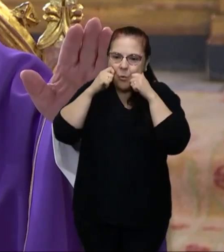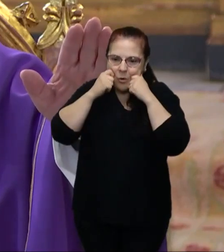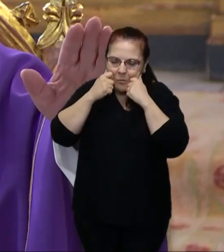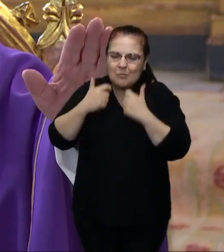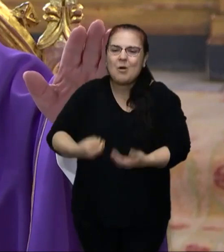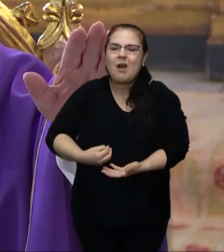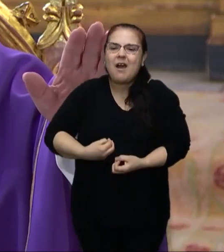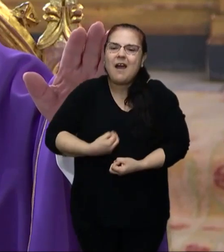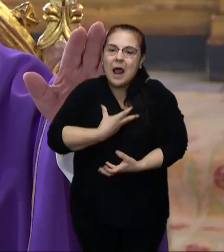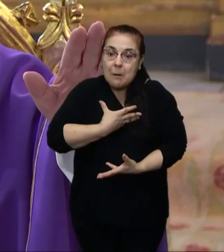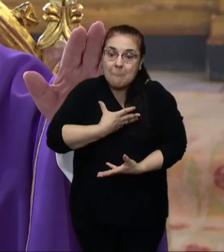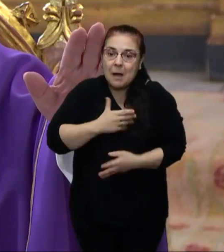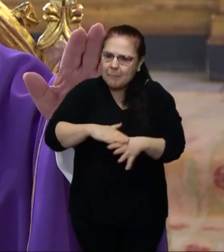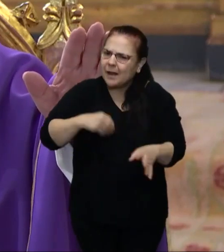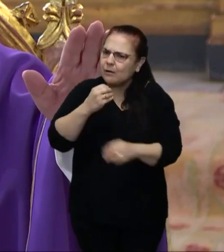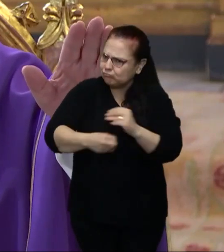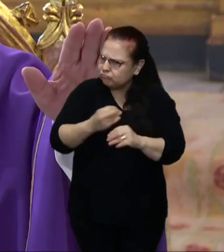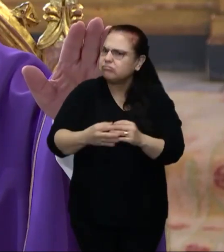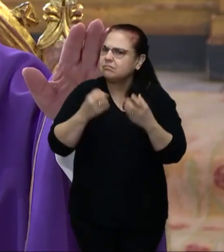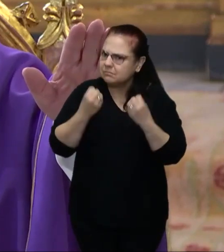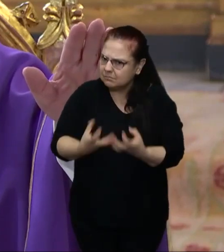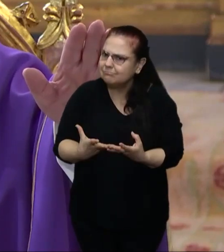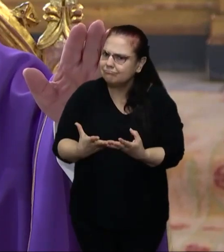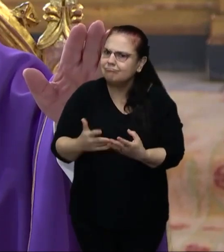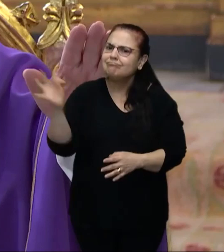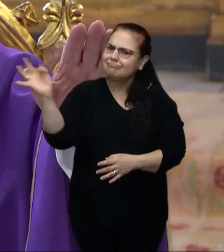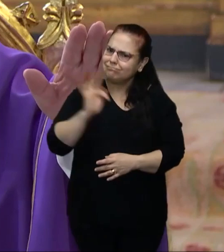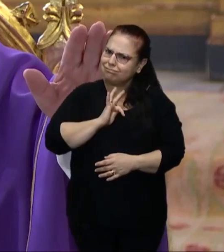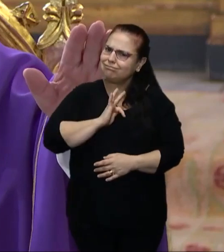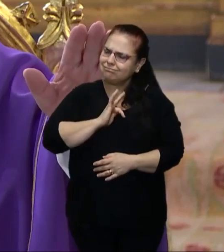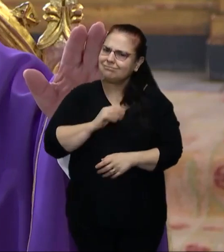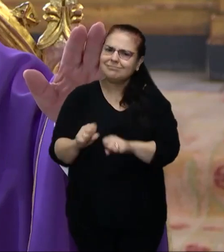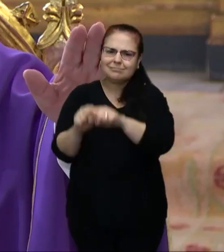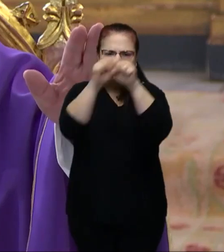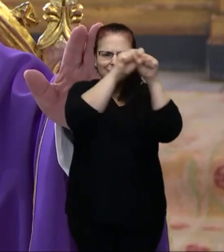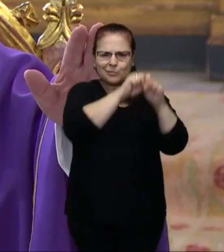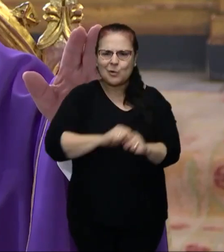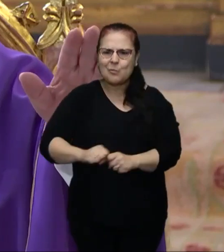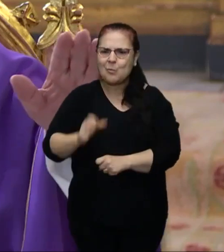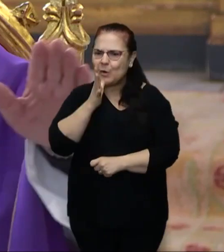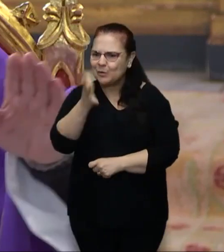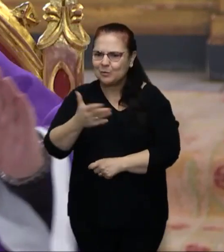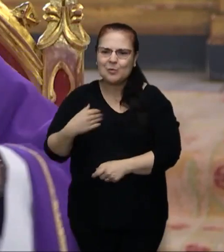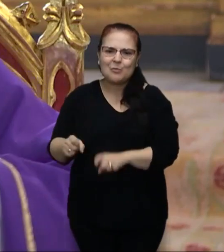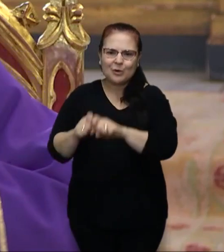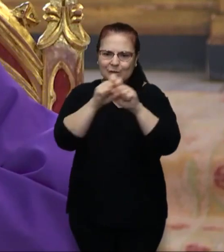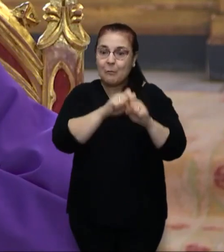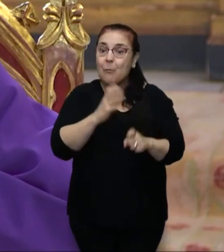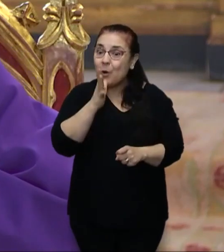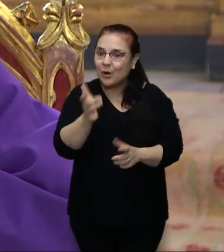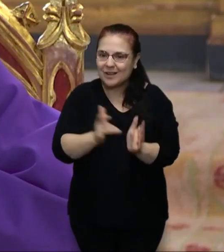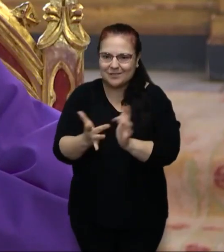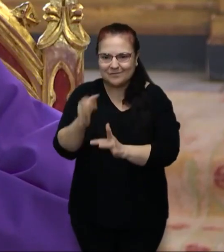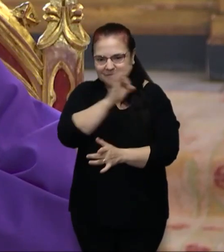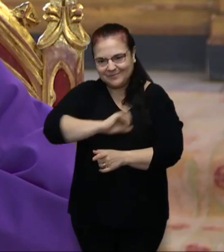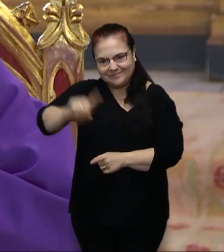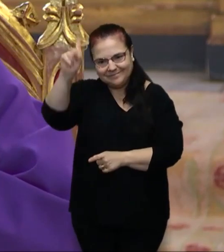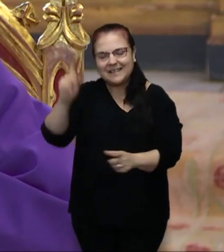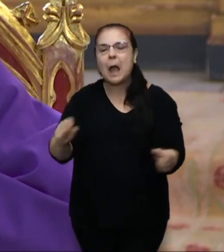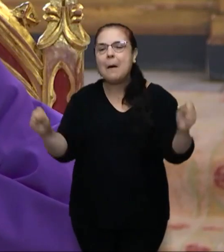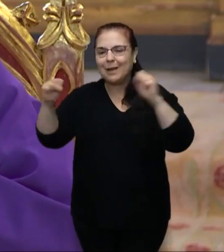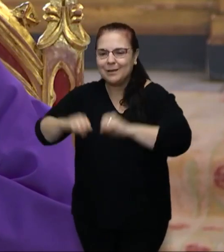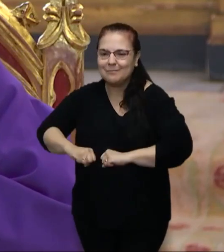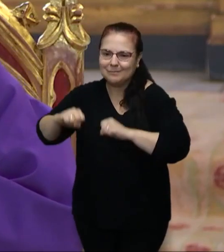para que, haciendo el bien, merezca ser defendido siempre por tu protección. Por Jesucristo, nuestro